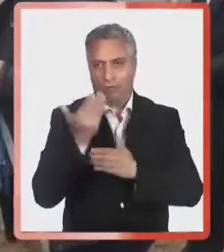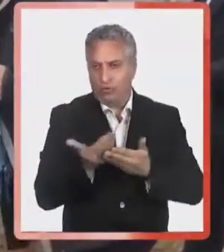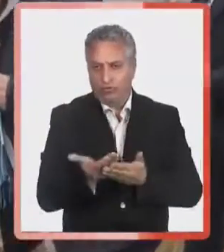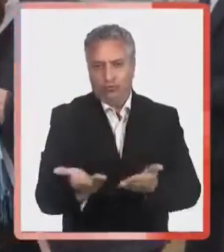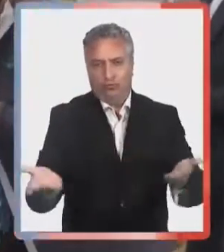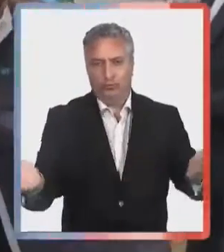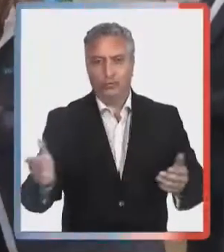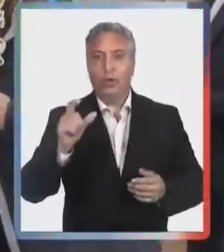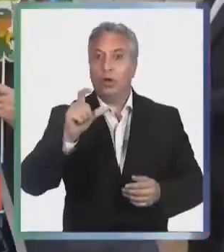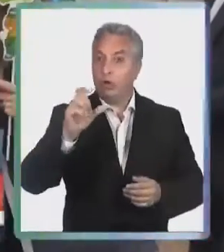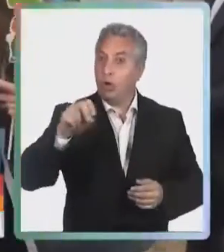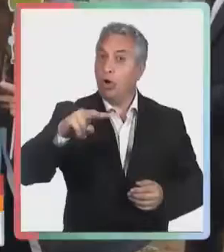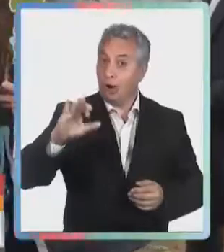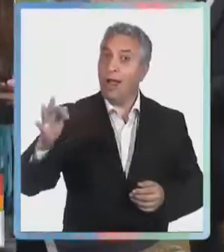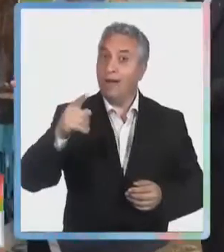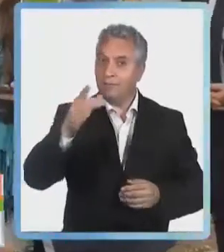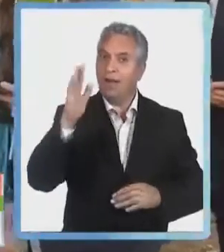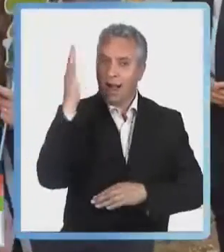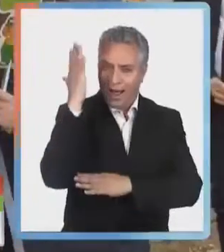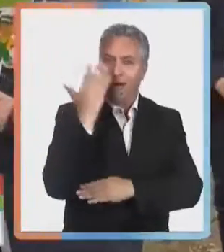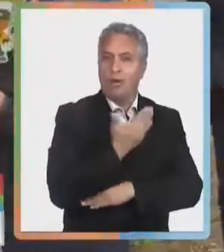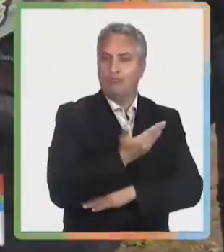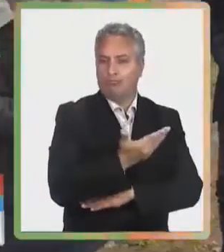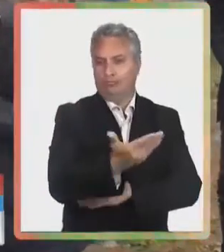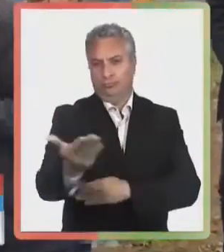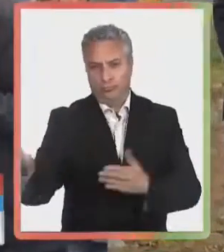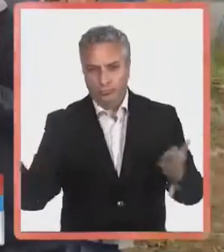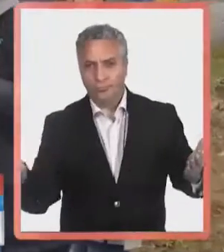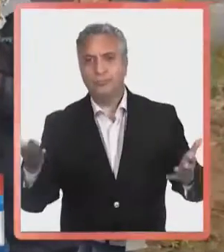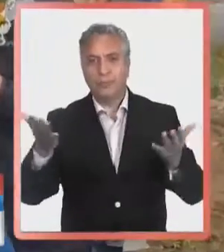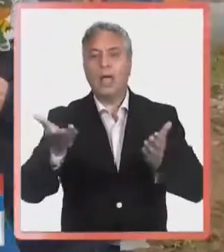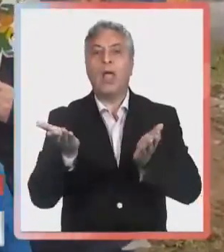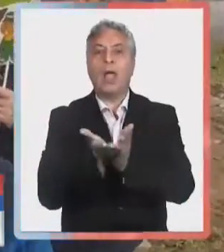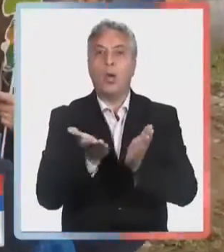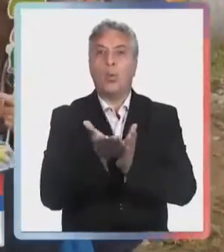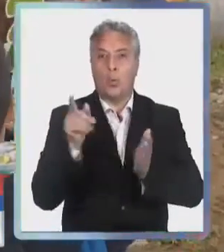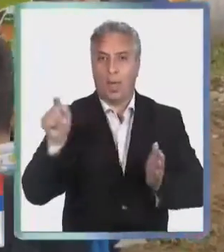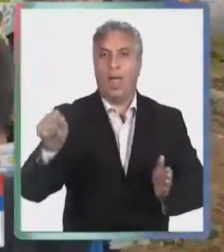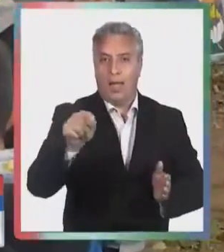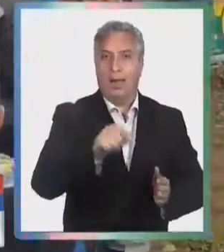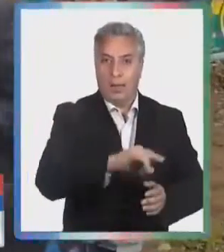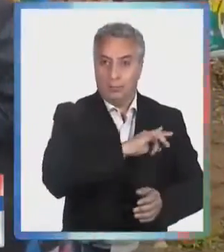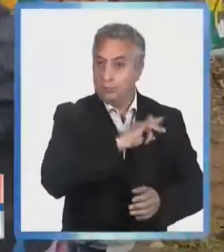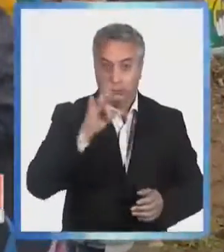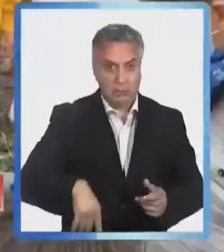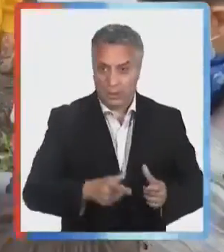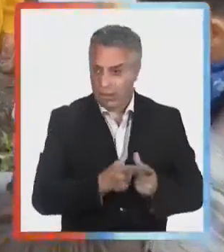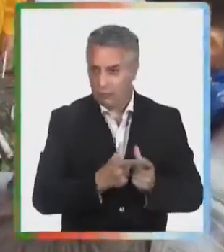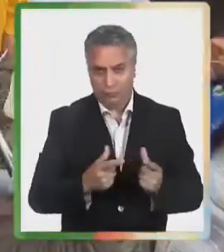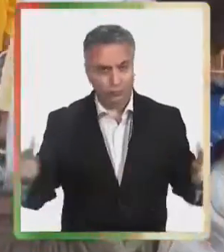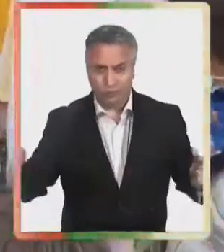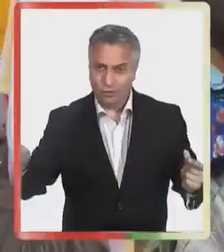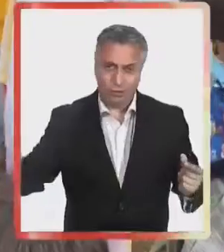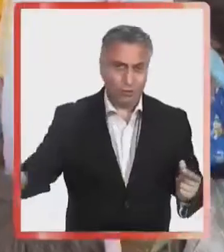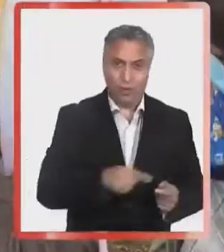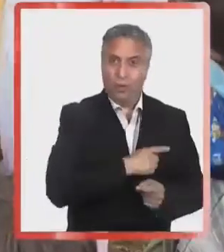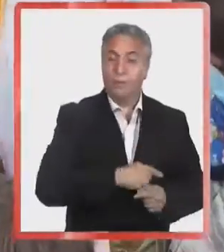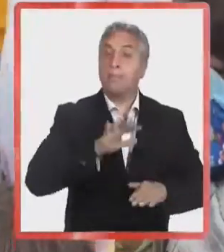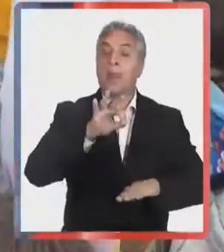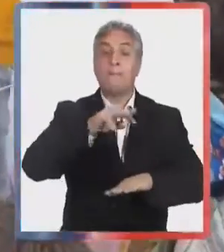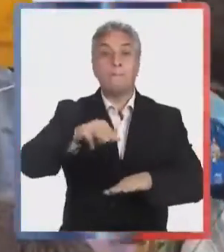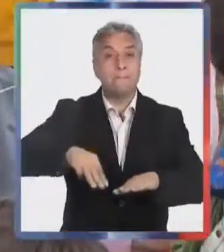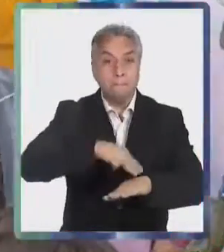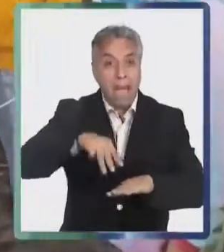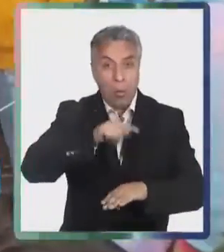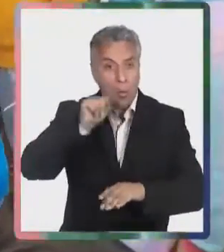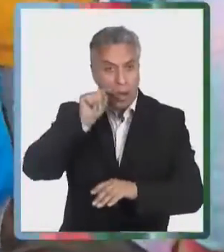CONAF está plantando árboles nativos en centros educacionales a lo largo del país. En el Maule, la iniciativa se llevó a